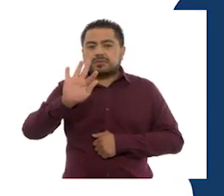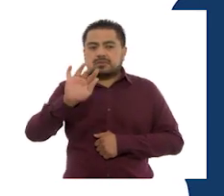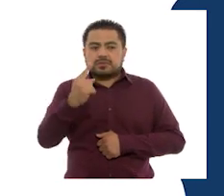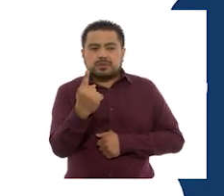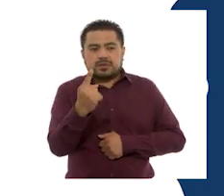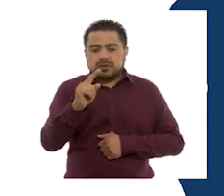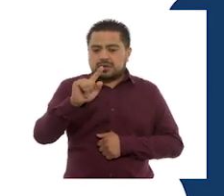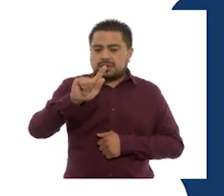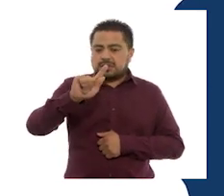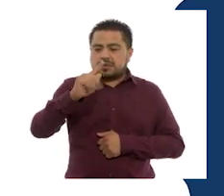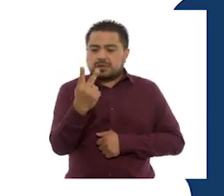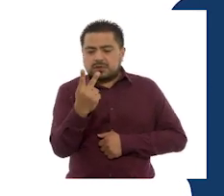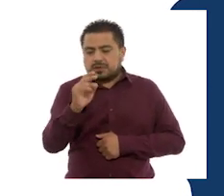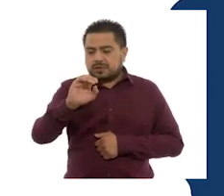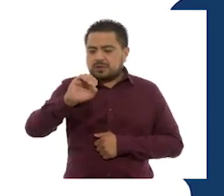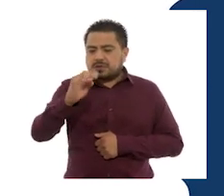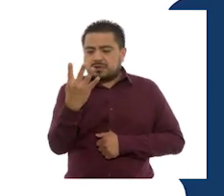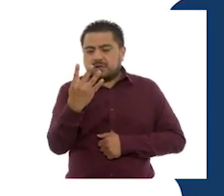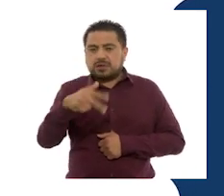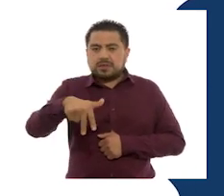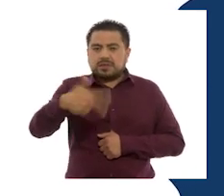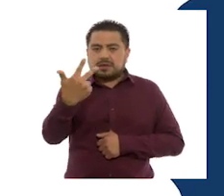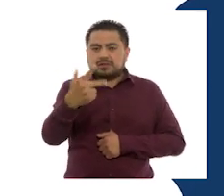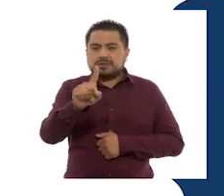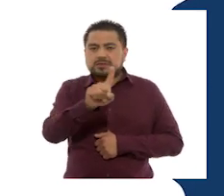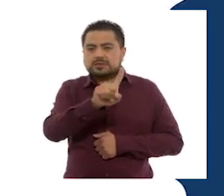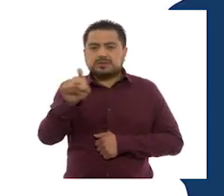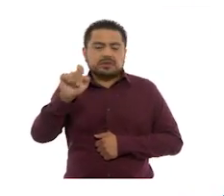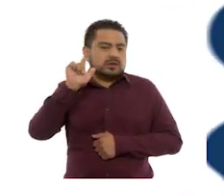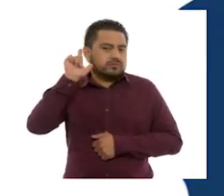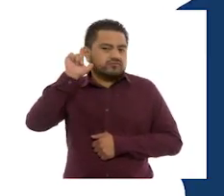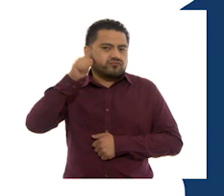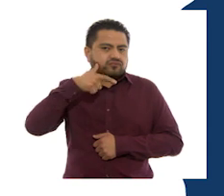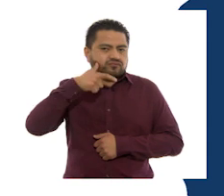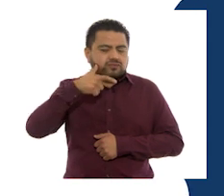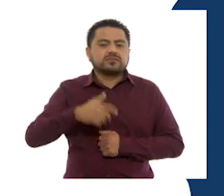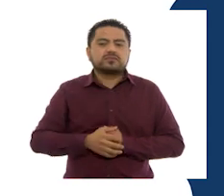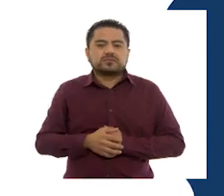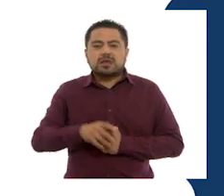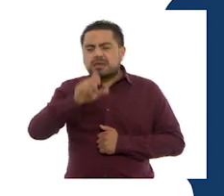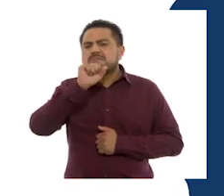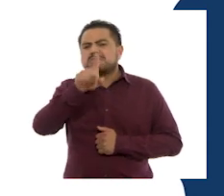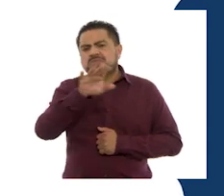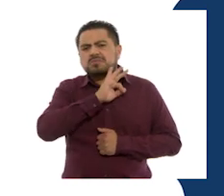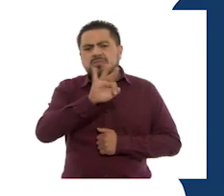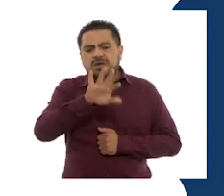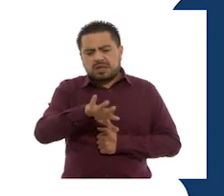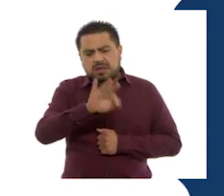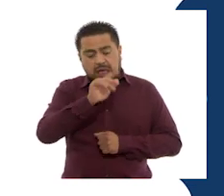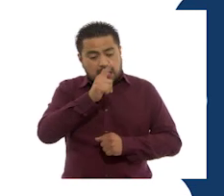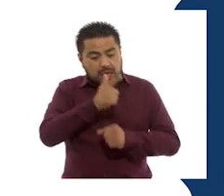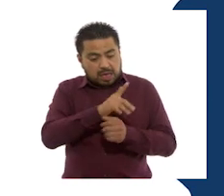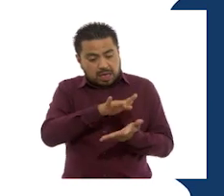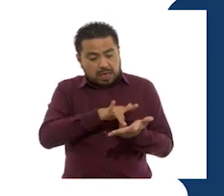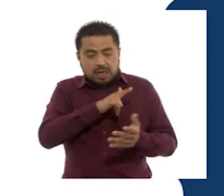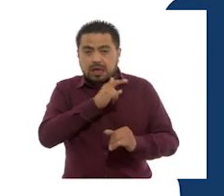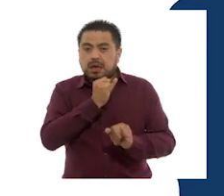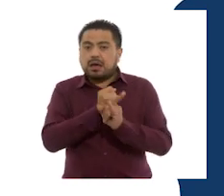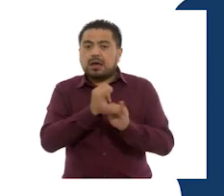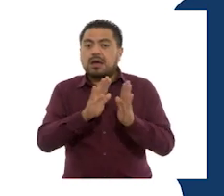55 41 72 04 13 con 100 líneas. También puedes encontrar los libros de texto en la